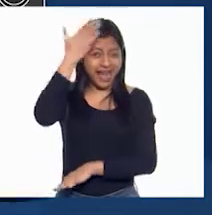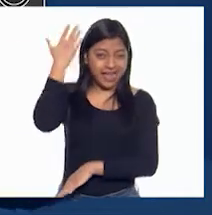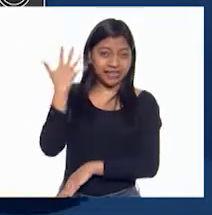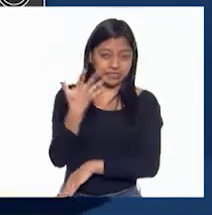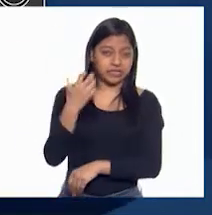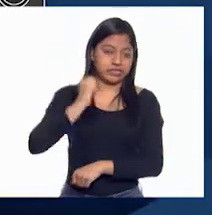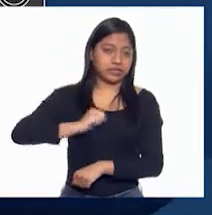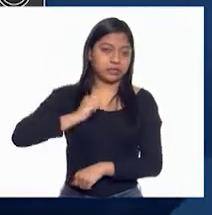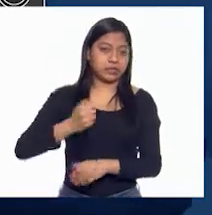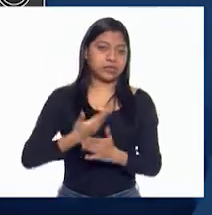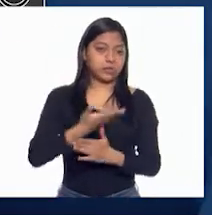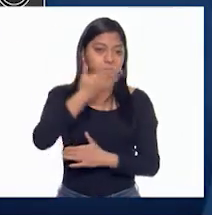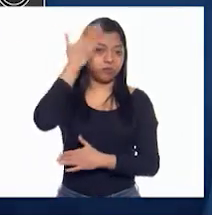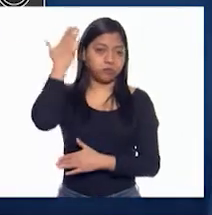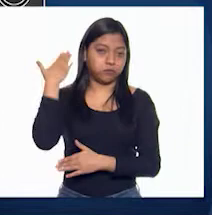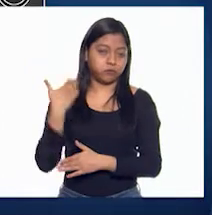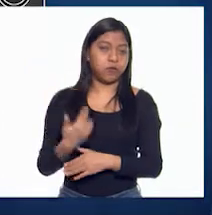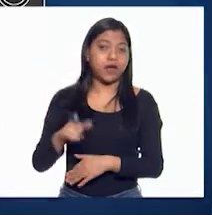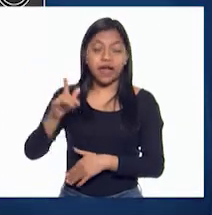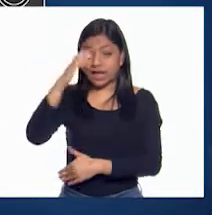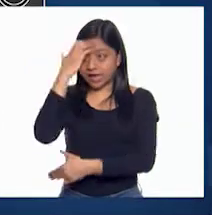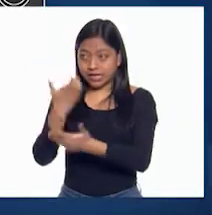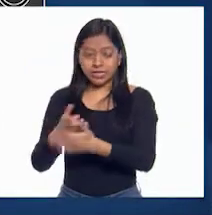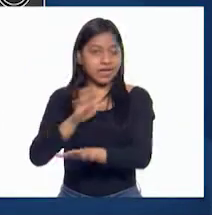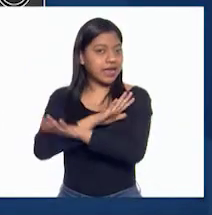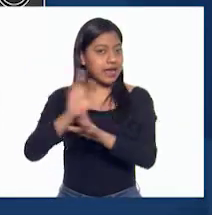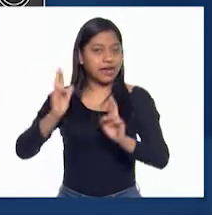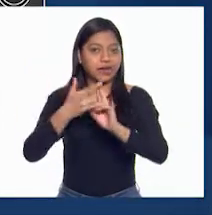el mapa religioso cristiano cambió.